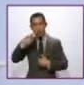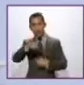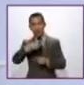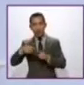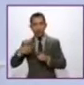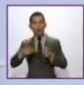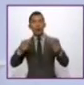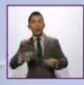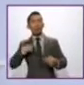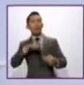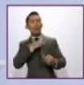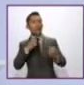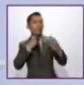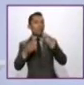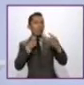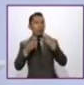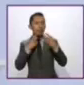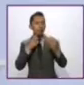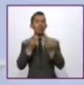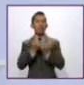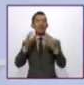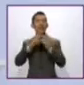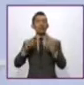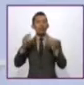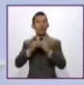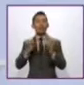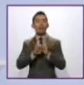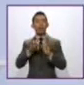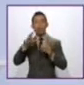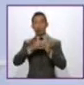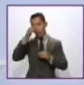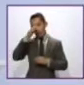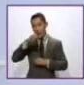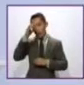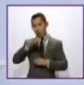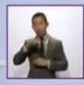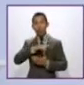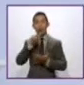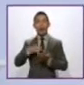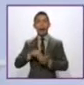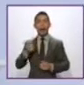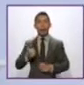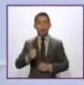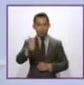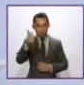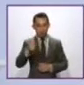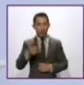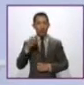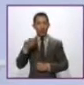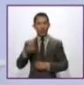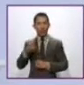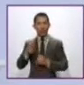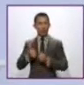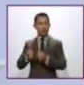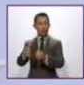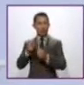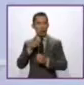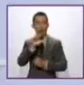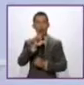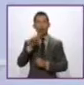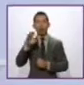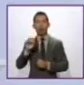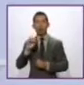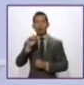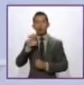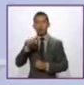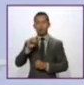buscan. De la misma manera que la fruta, ese mango que vi en Arroyo Seco, en lugares en los que no sabíamos ni siquiera que existía, que no